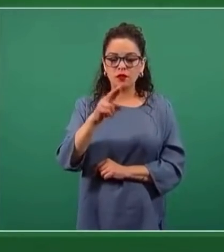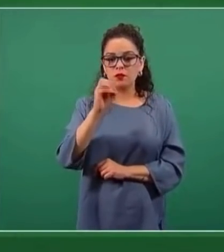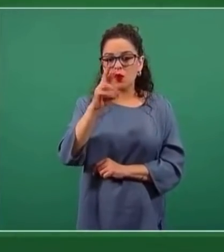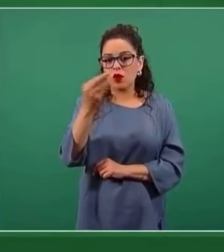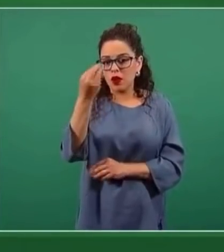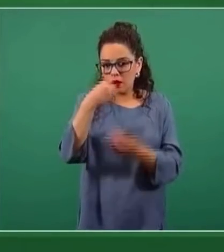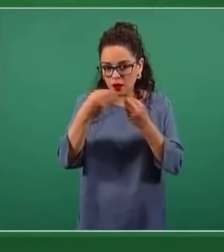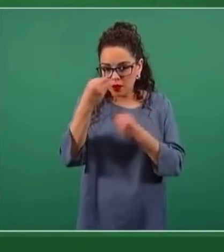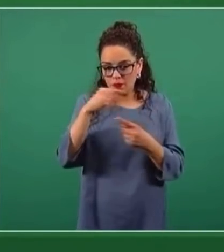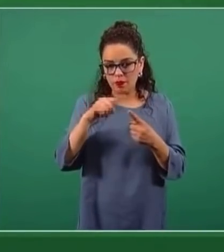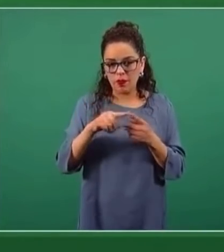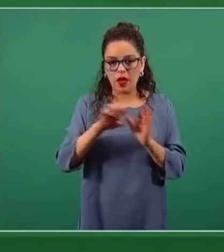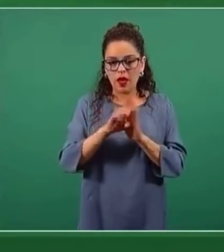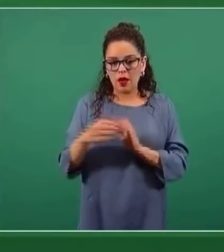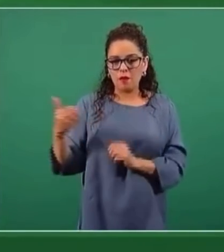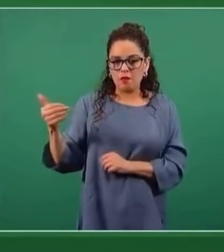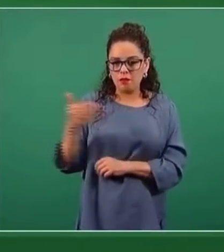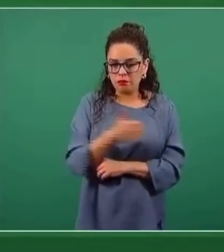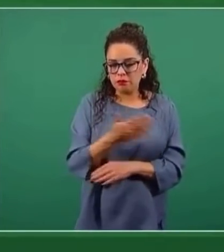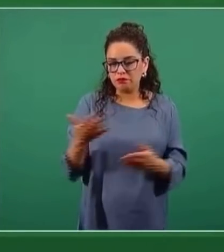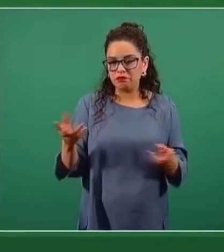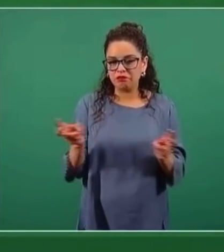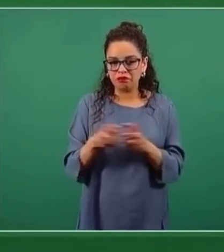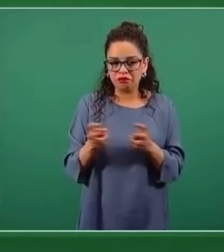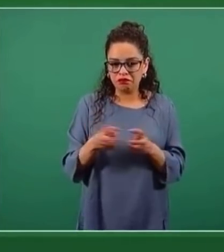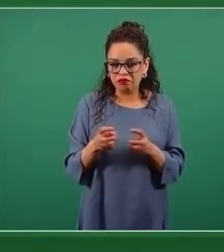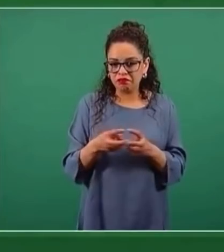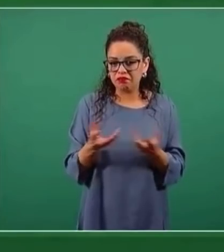algunos mariscos, camarones,